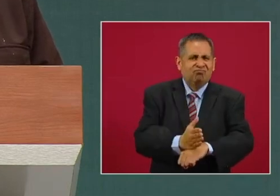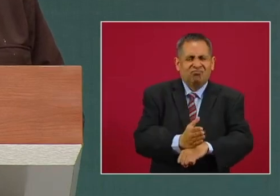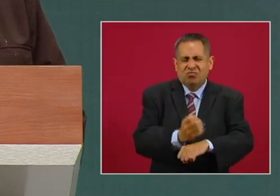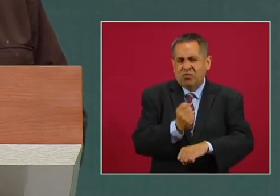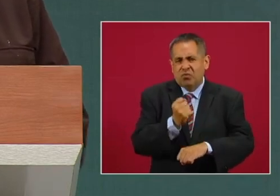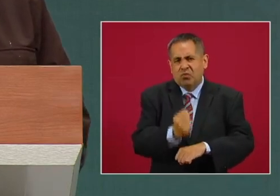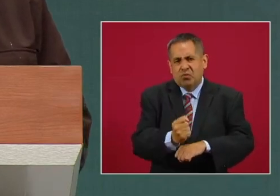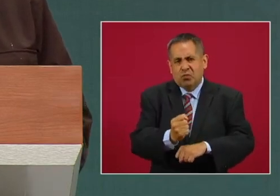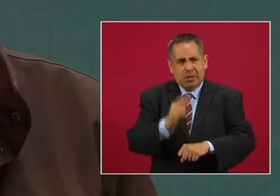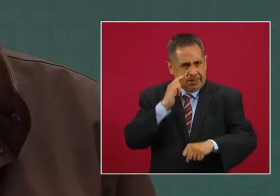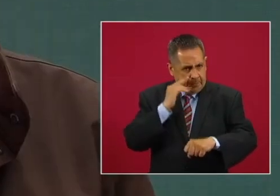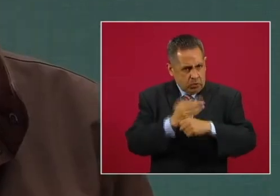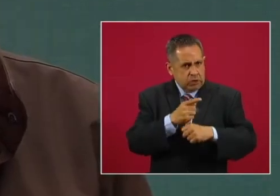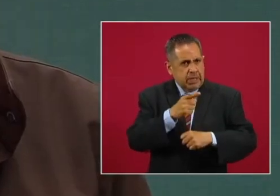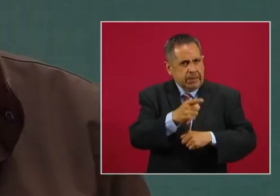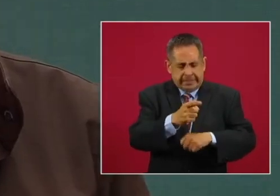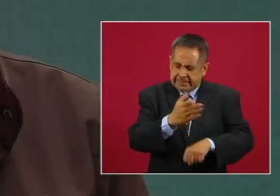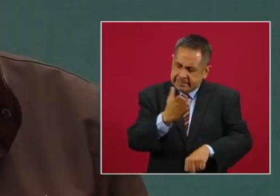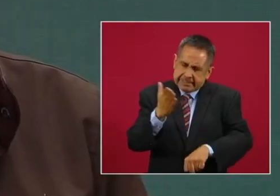a los responsables